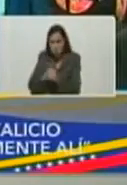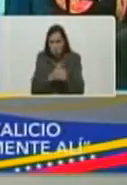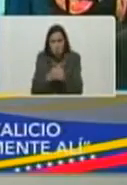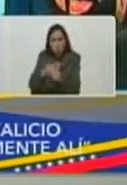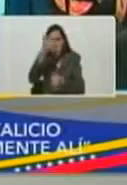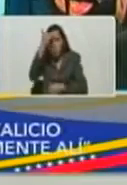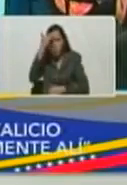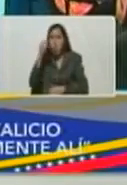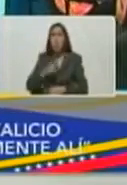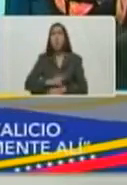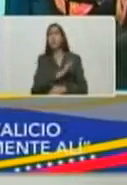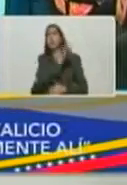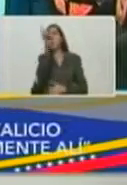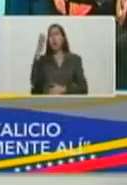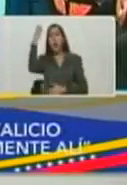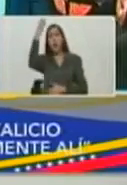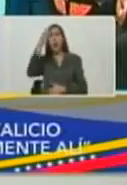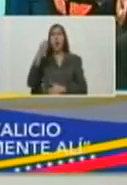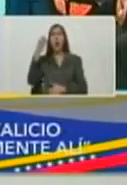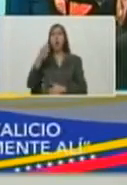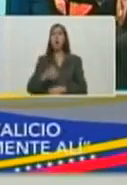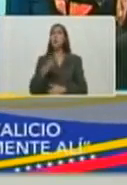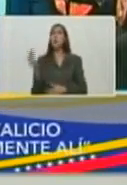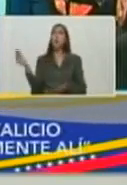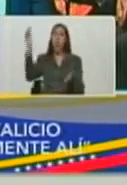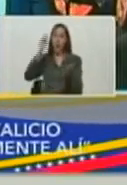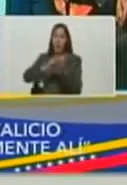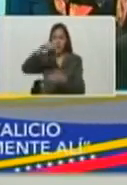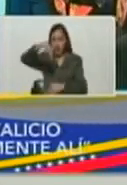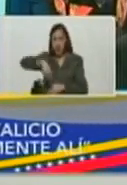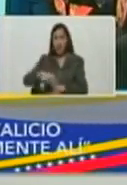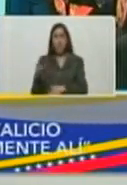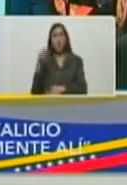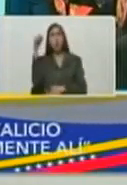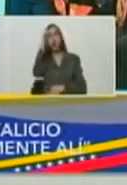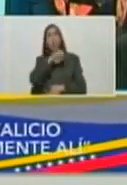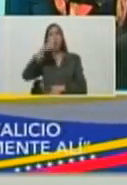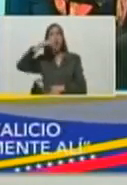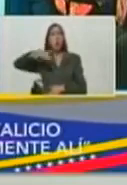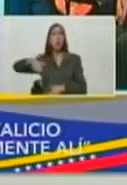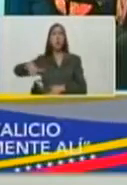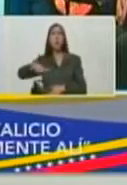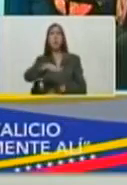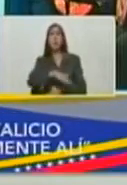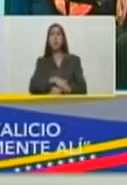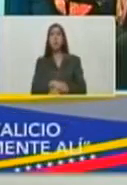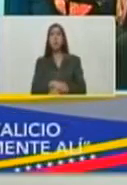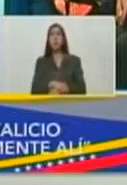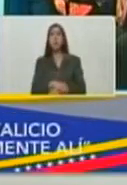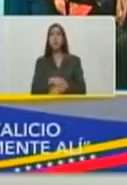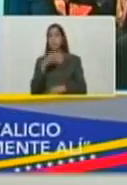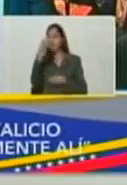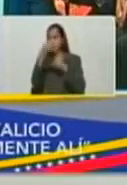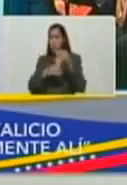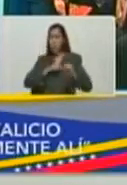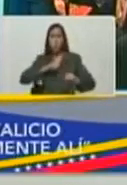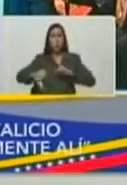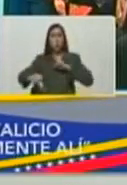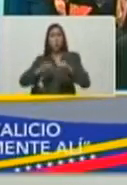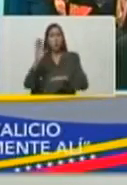a Europa perseguido, exiliado y luego regresó como el gran cantor del pueblo, cuando construyó el movimiento de la